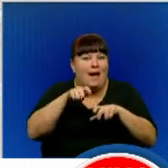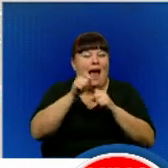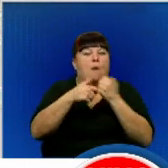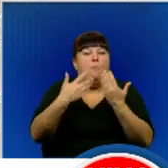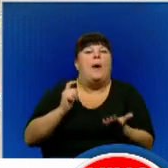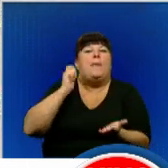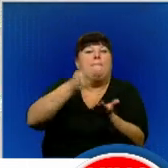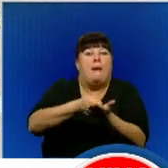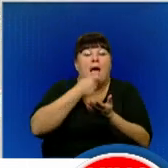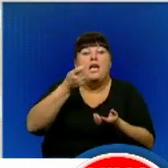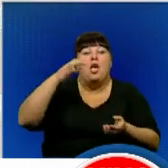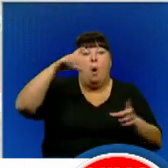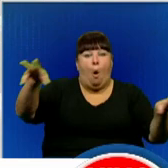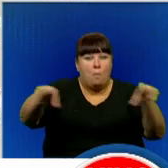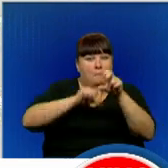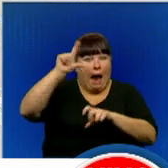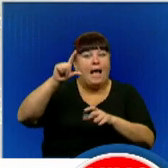empresa se incremente